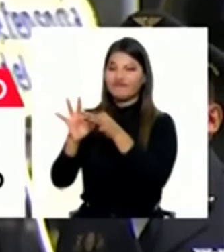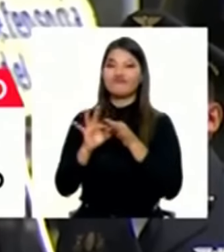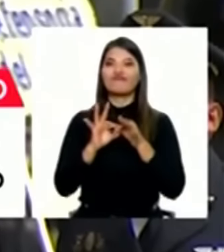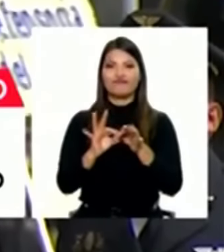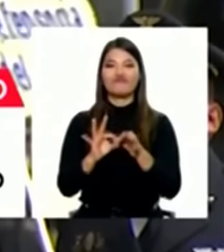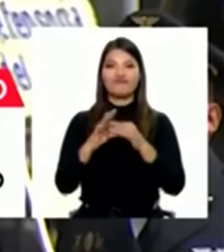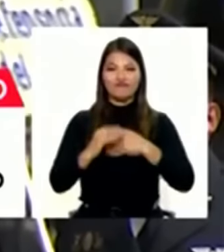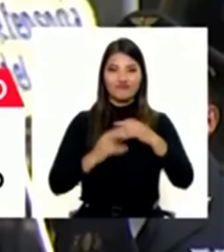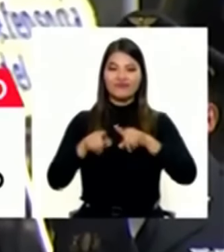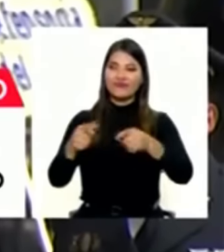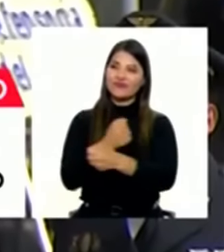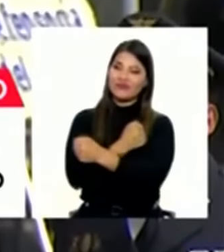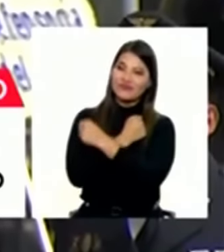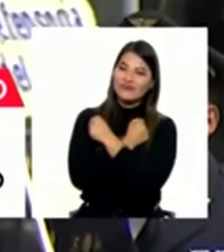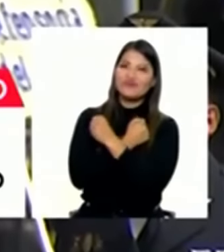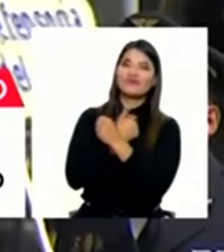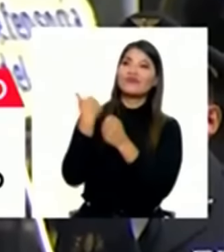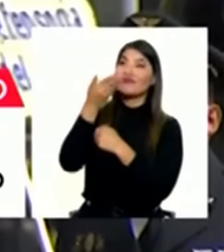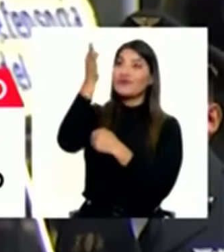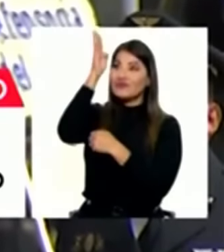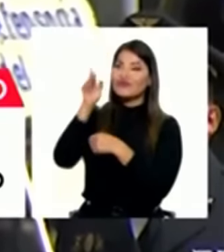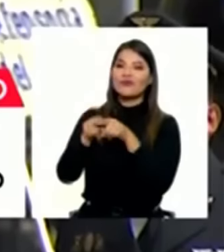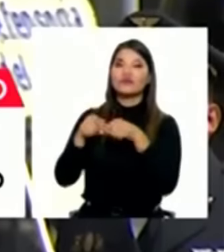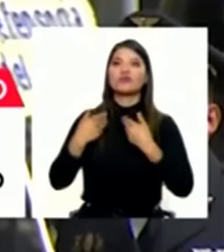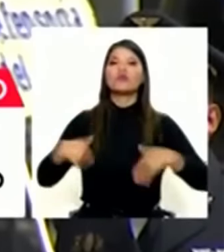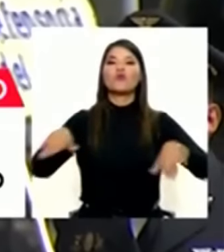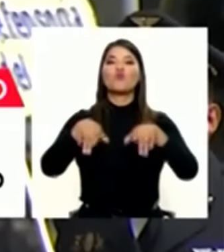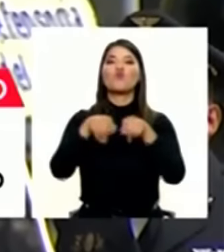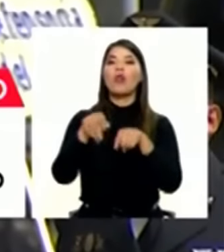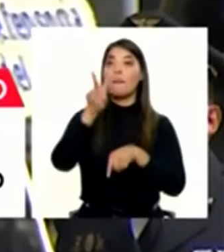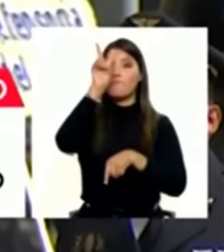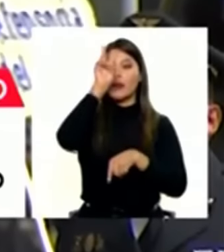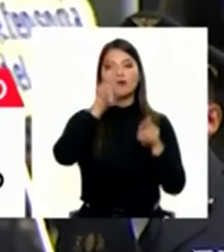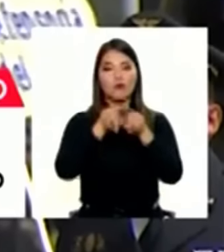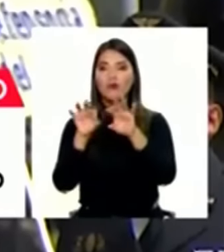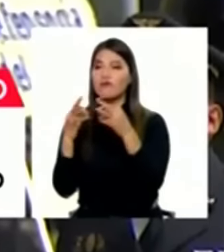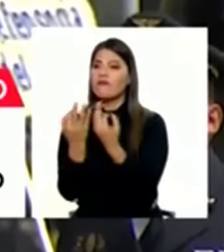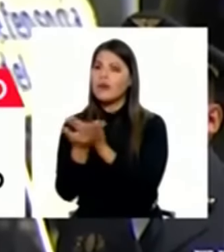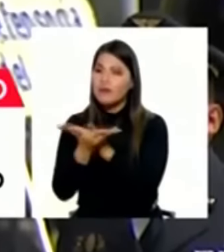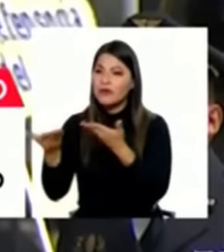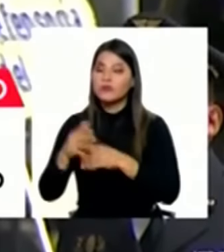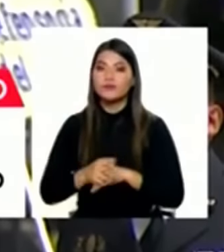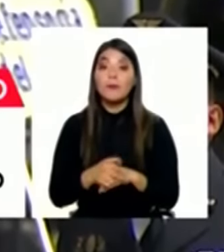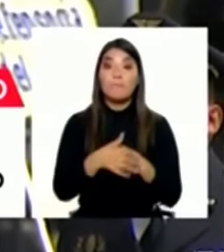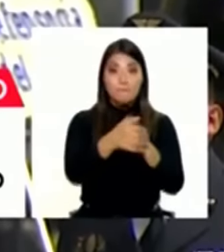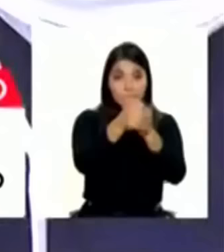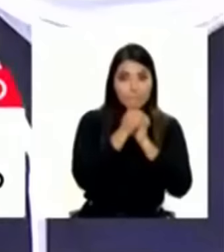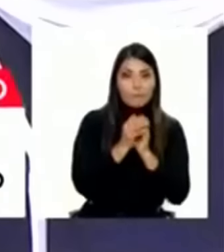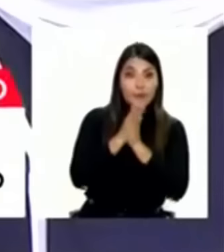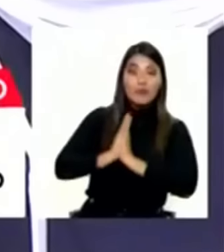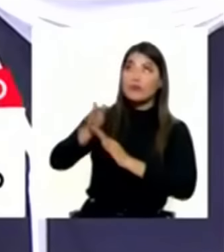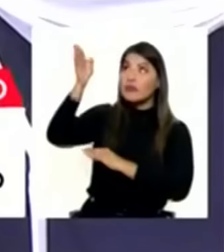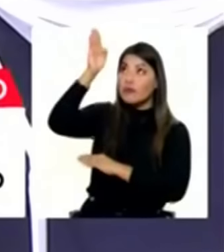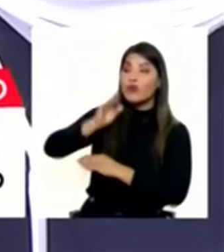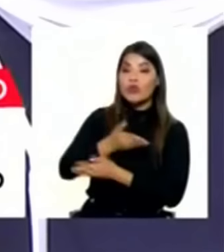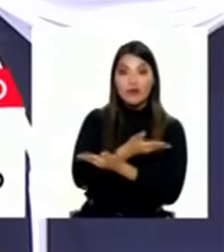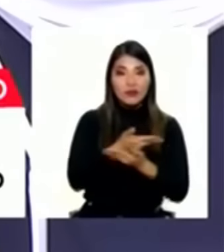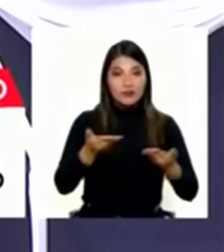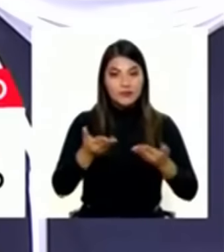hermanados en el amor a Dios y a la patria y a la familia. Roguemos al Señor.